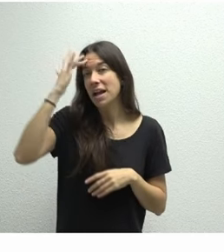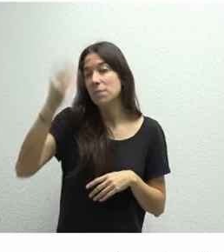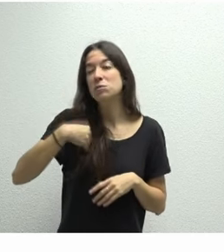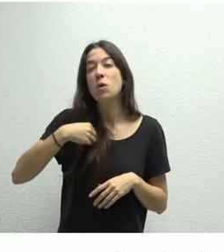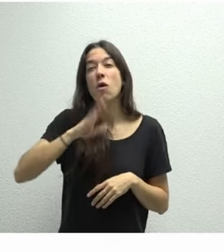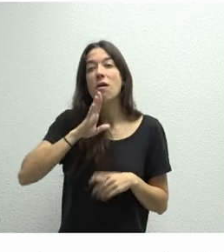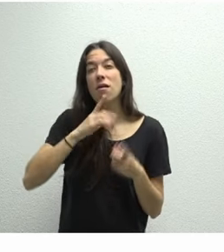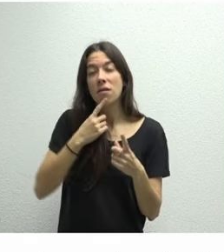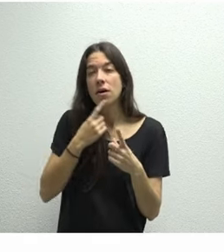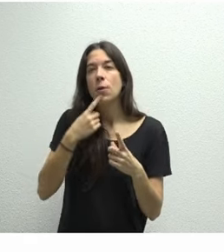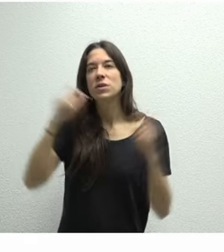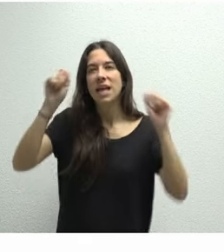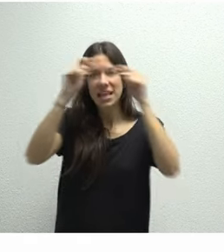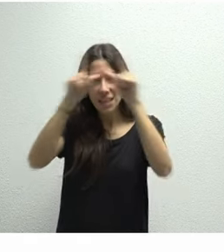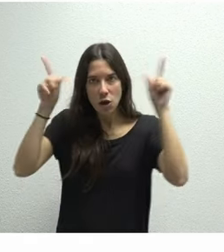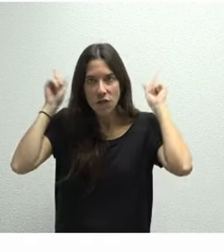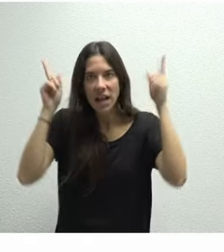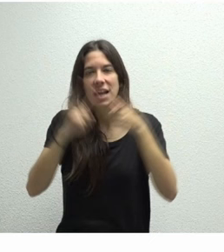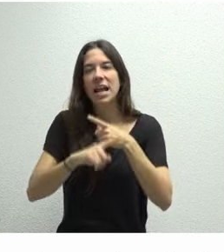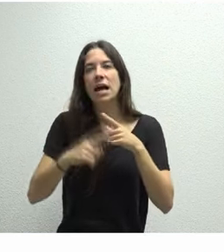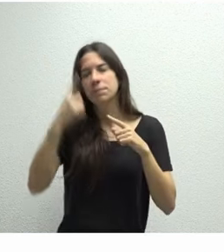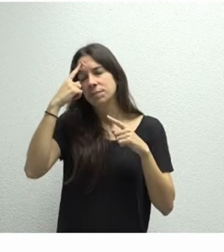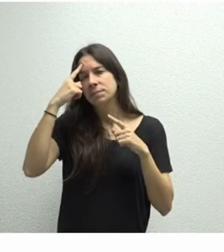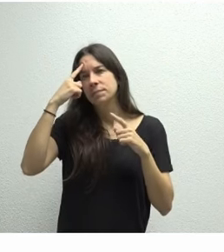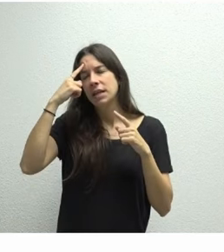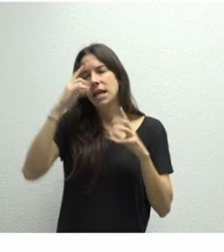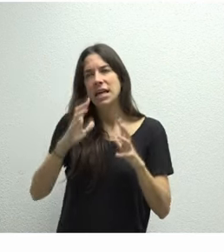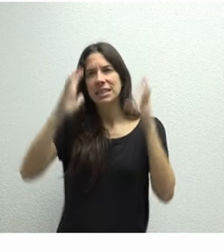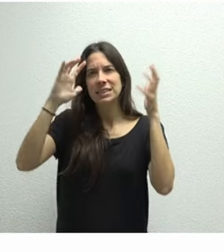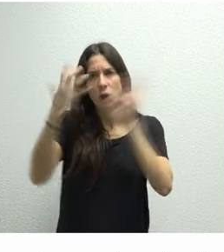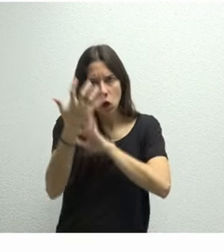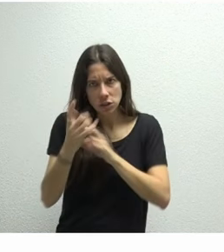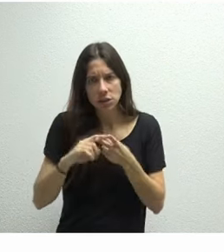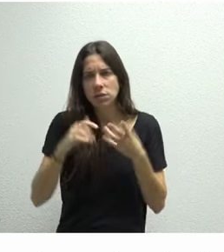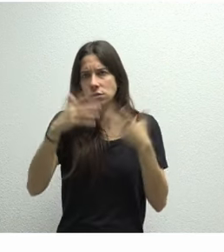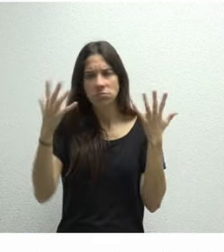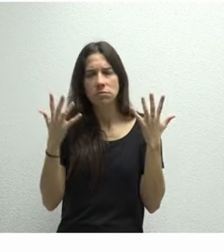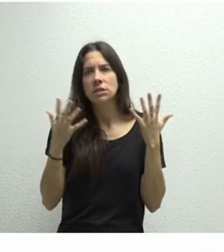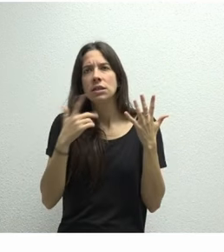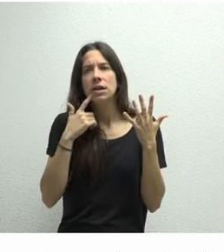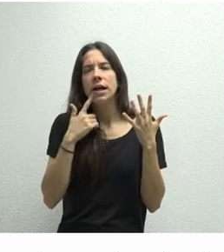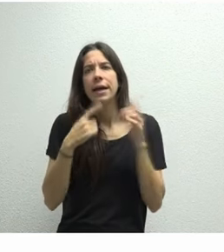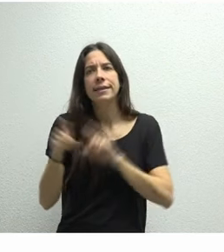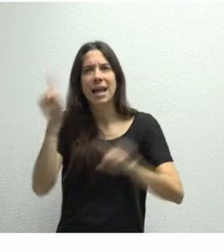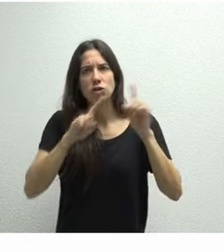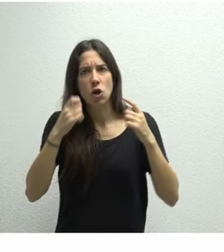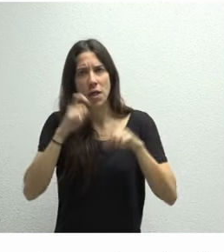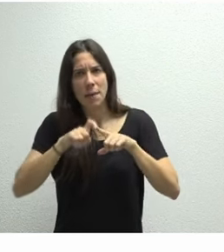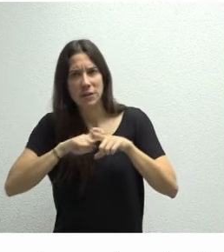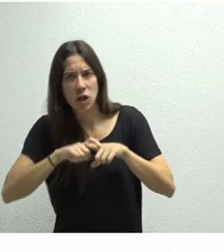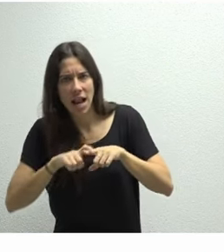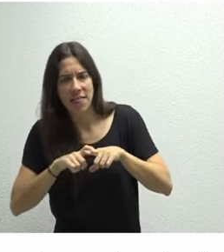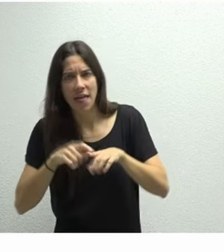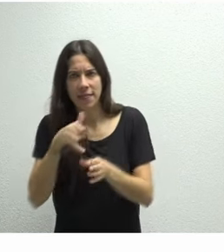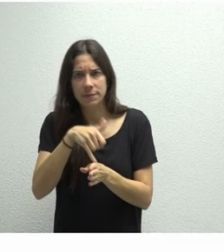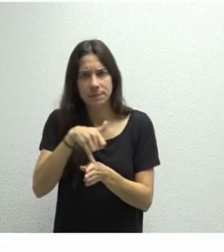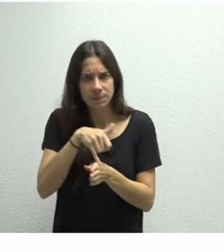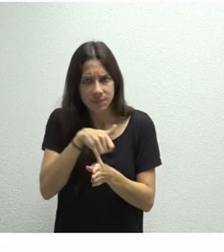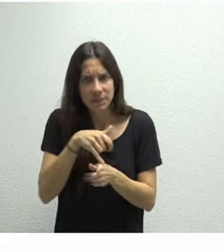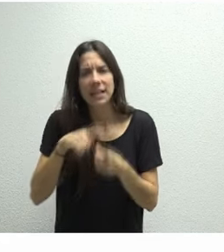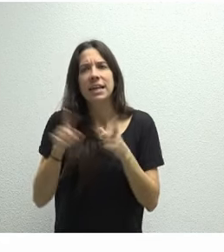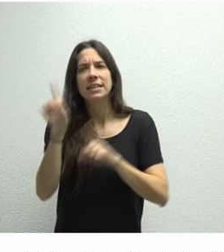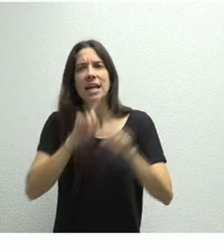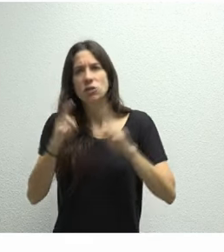no que es esquizofrenia psicosis bla bla blaa eh trastor personalidad trastorno obsesivo grave depresión